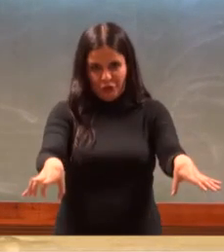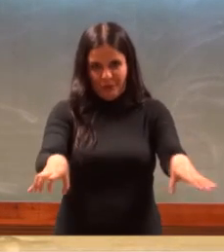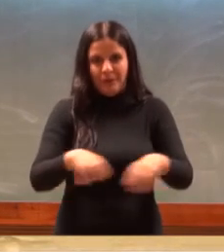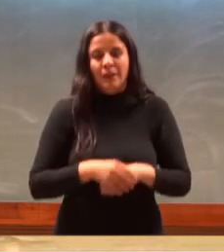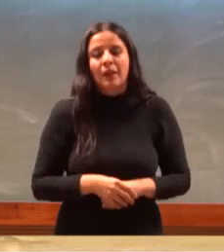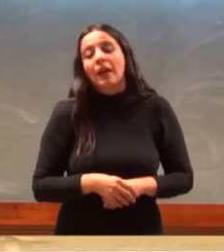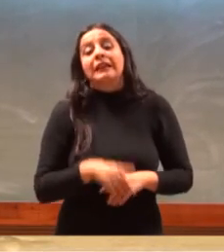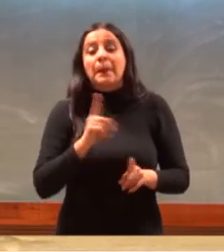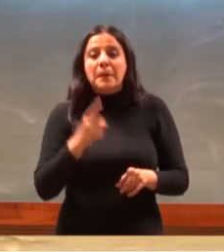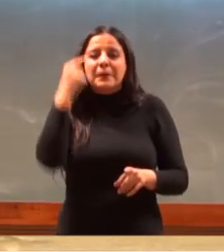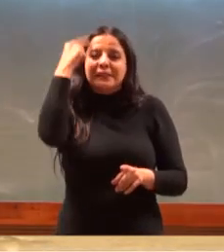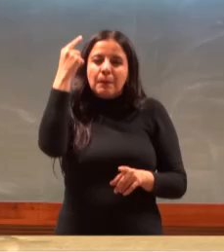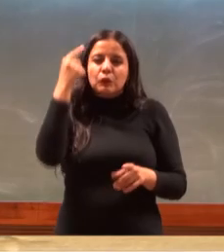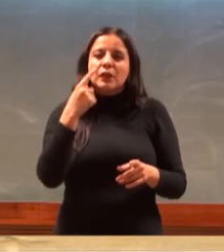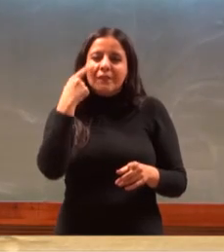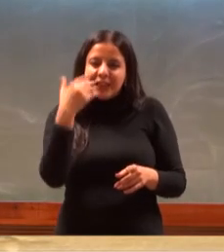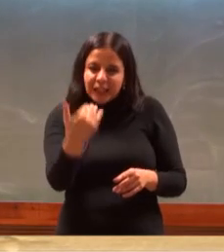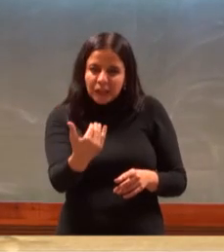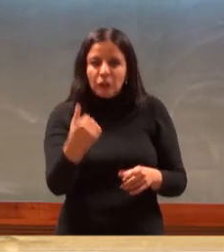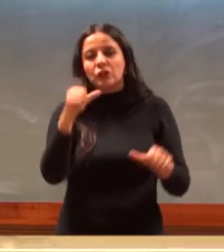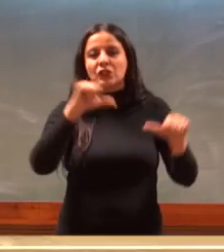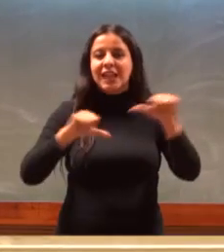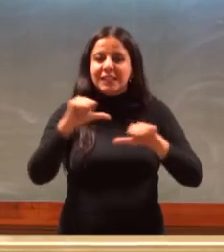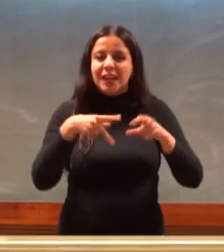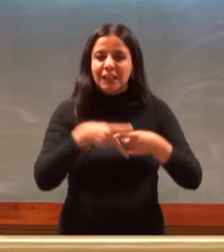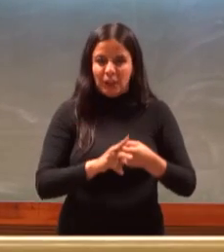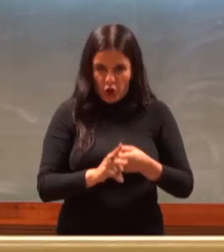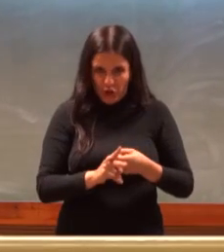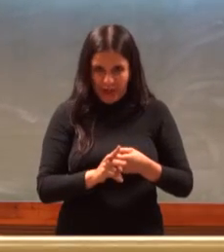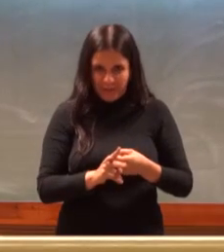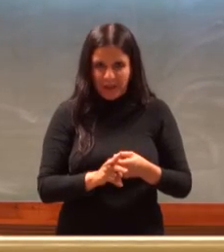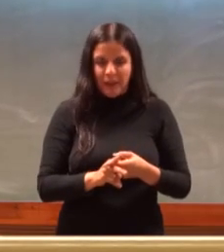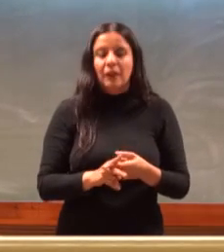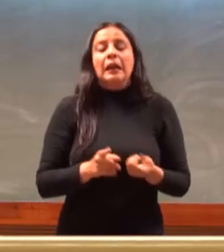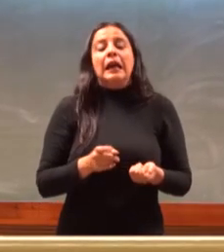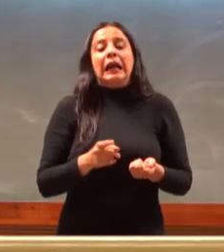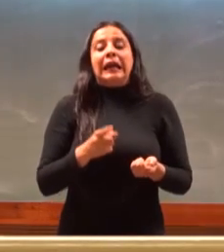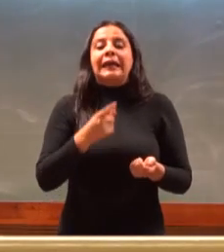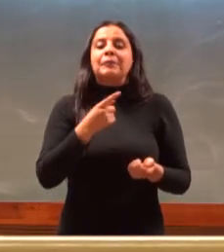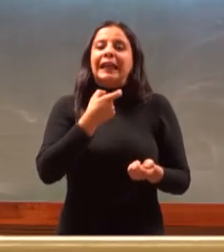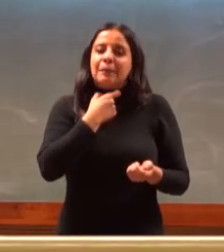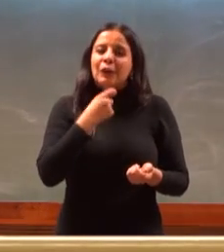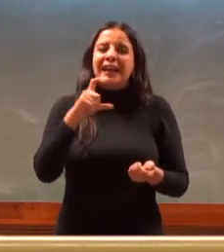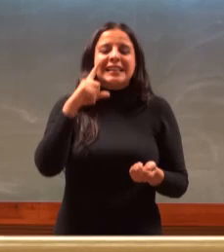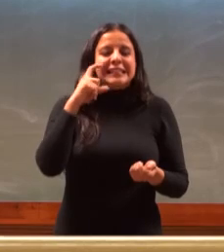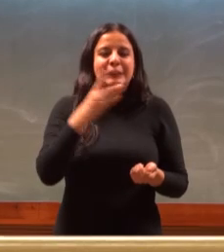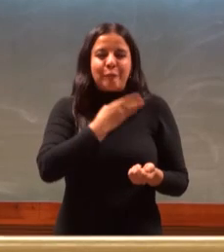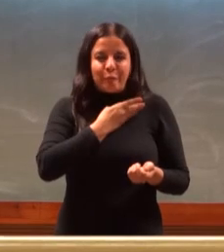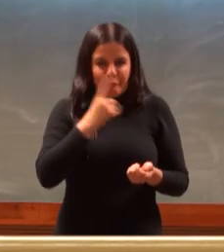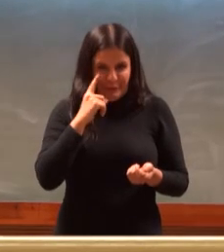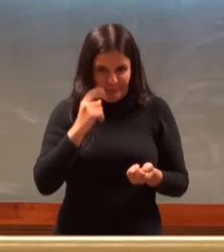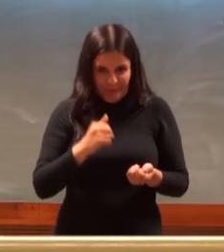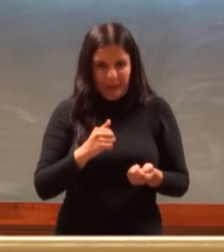investigación ciencia y tecnología donde participen los centros de investigación de la facultad el sifi el idh el idacor que son